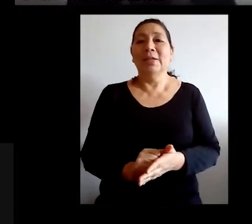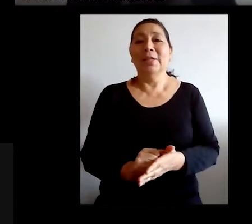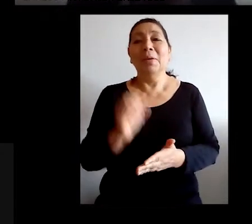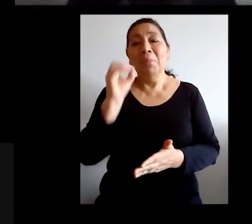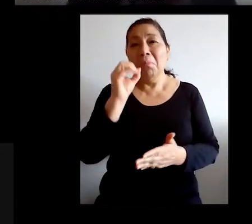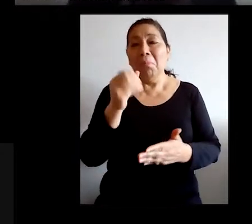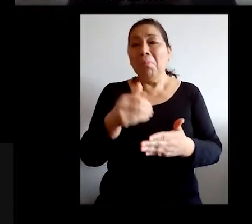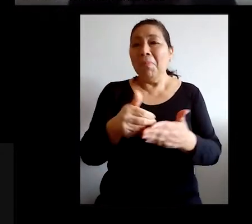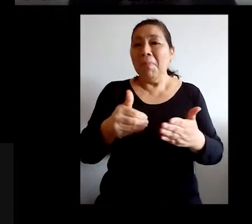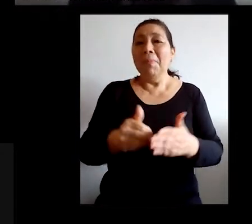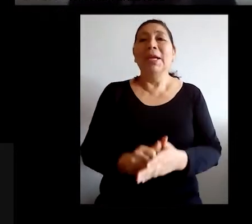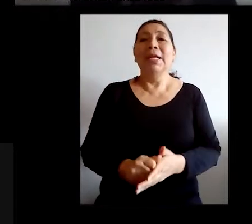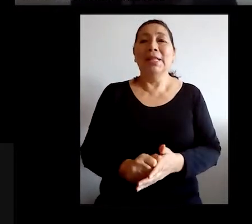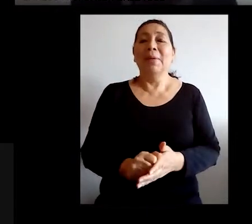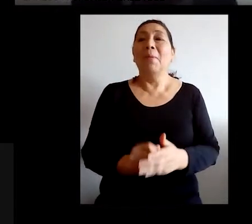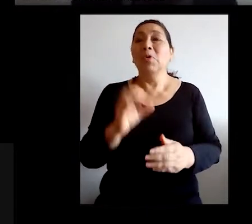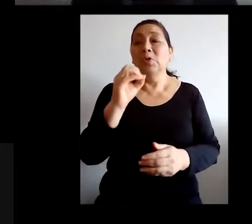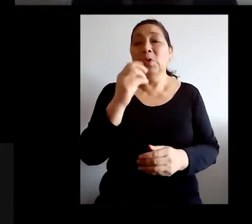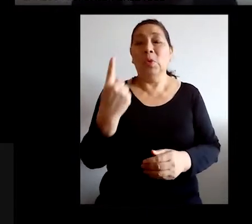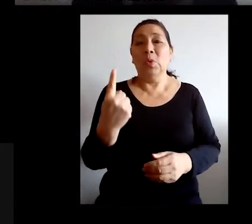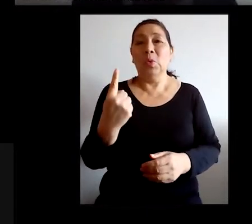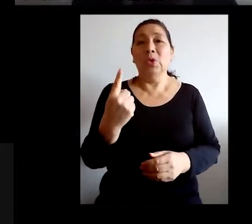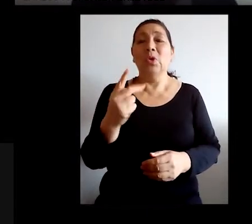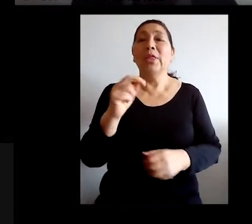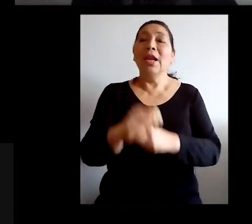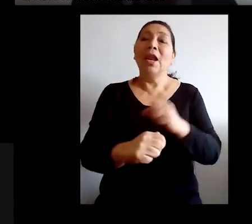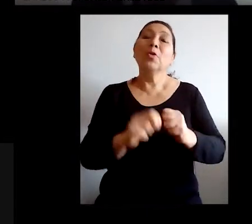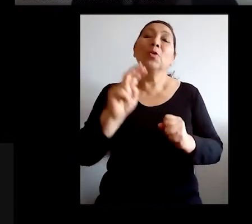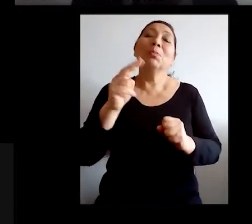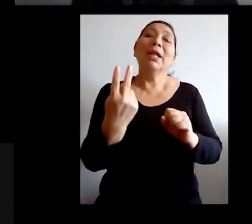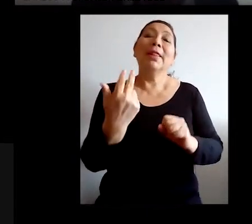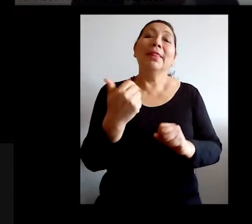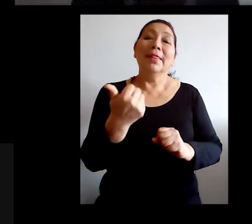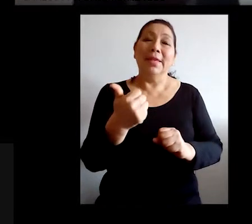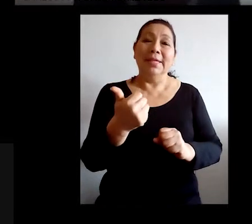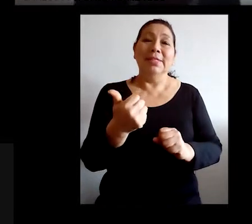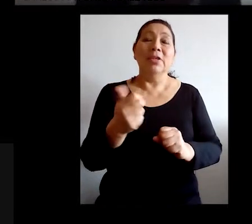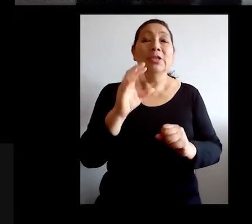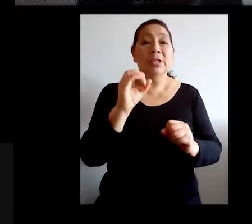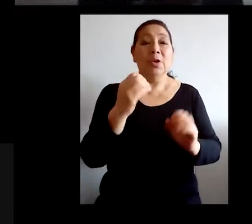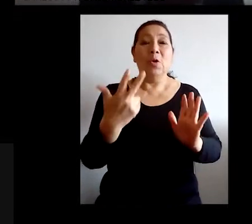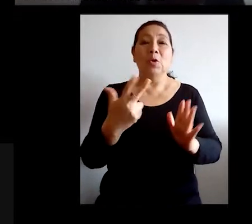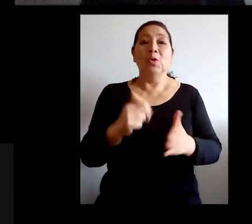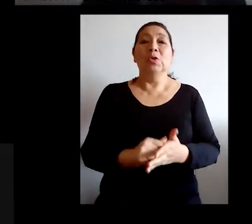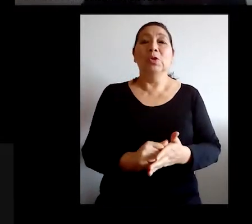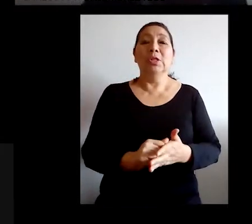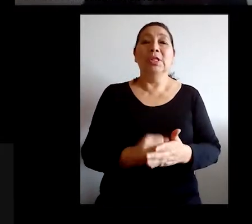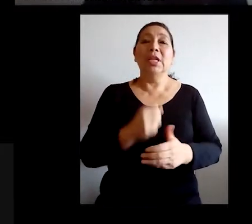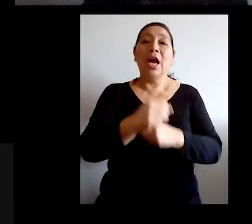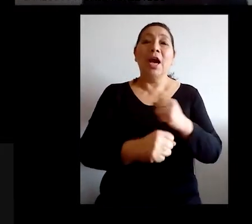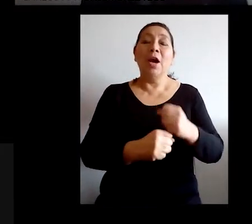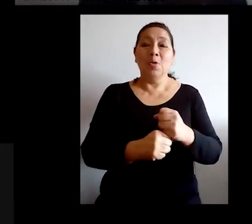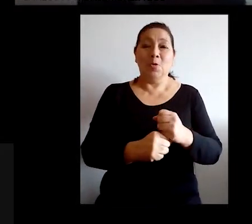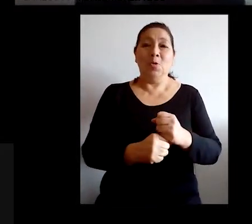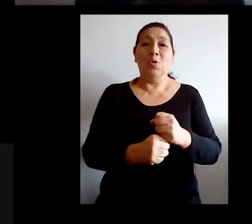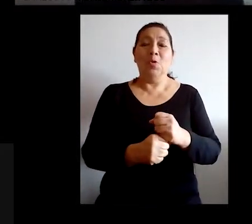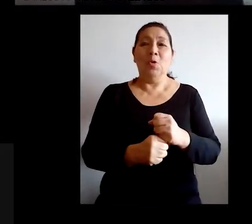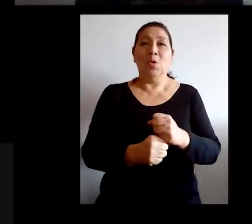acuerdos plenarios 01 del 2010 y el 08 del